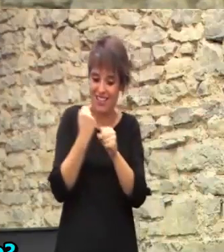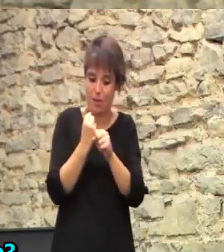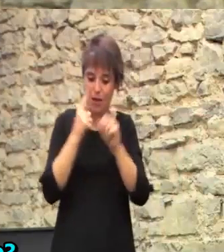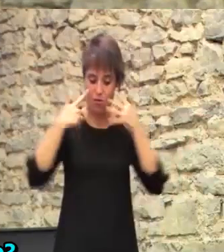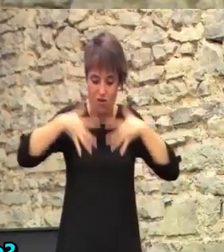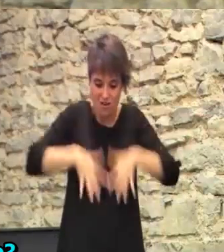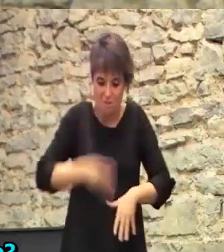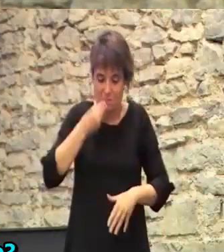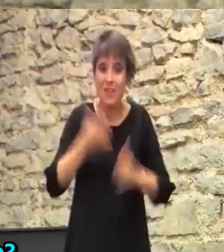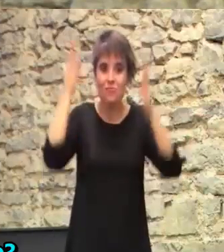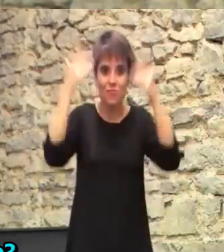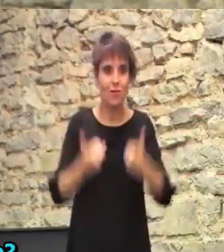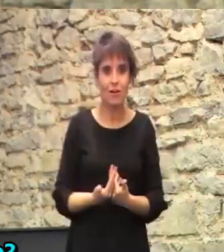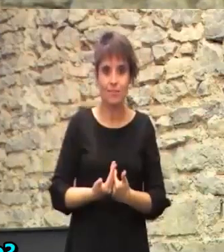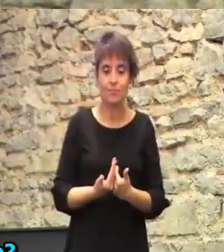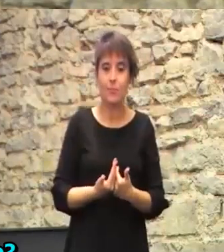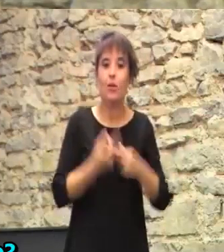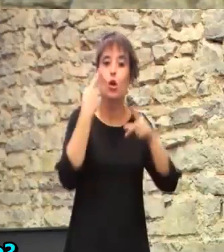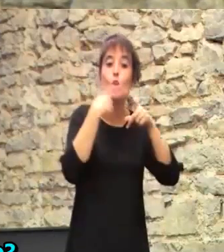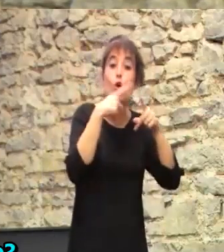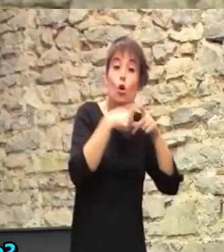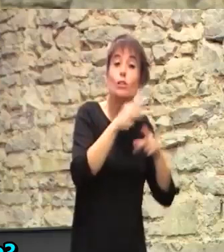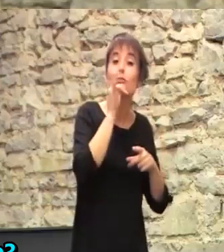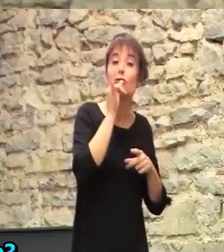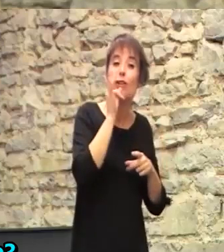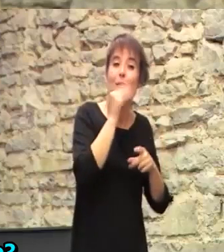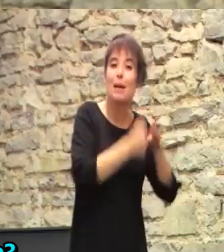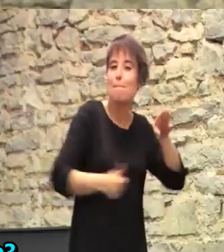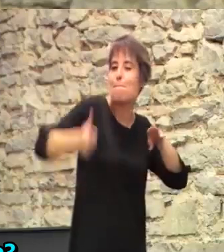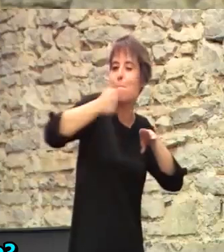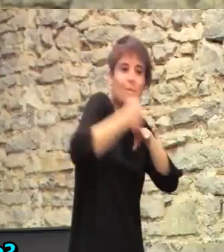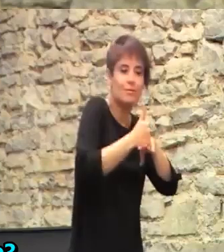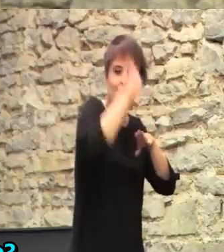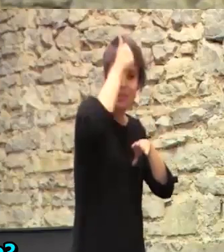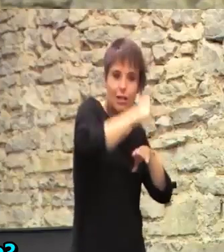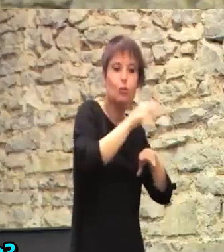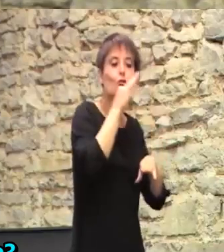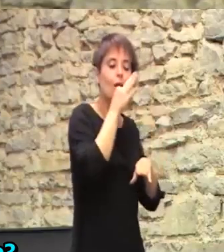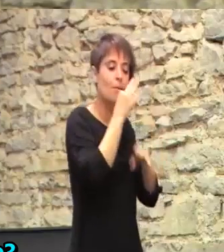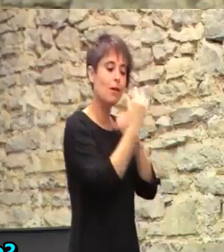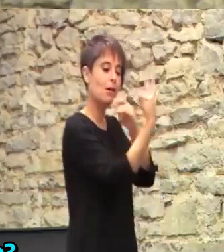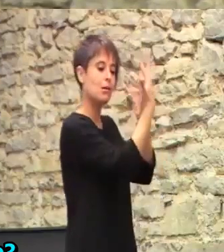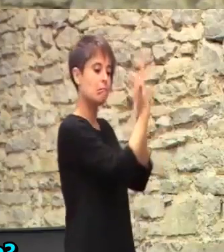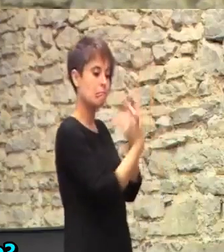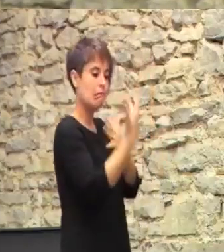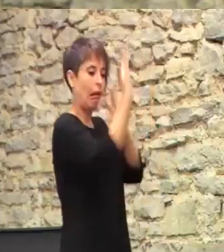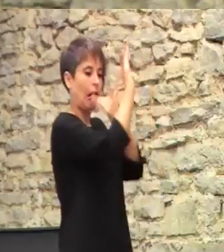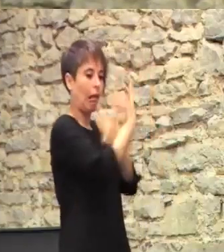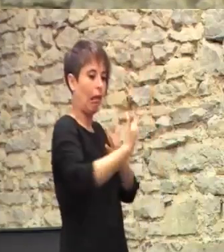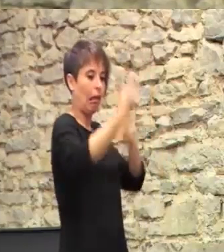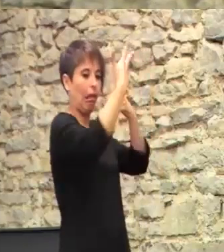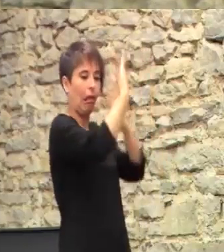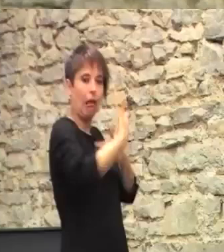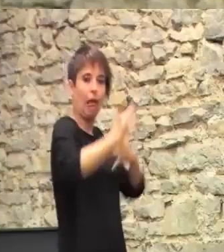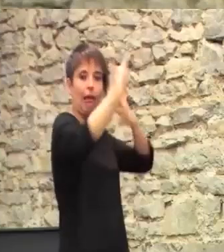cuántas cosas todavía el patriarcado me está manipulando desde adentro mío